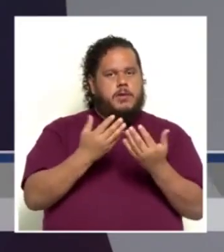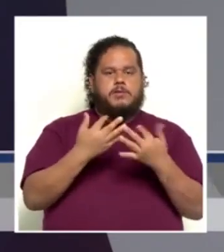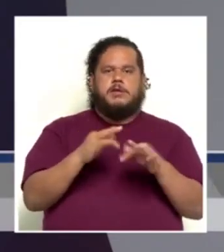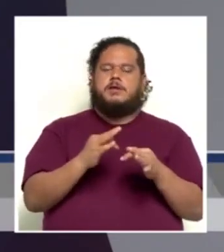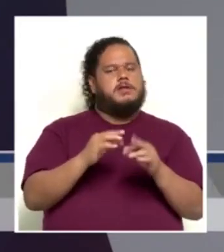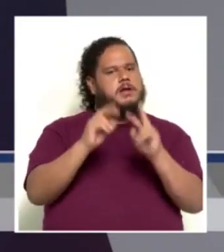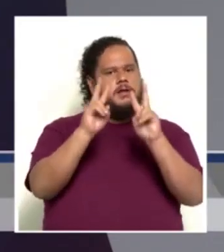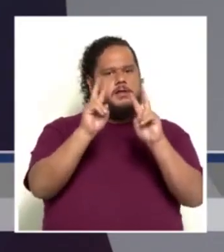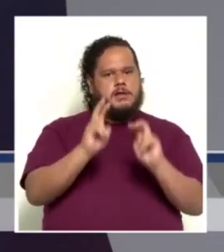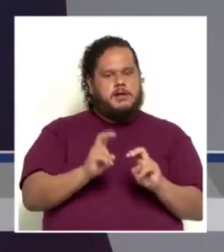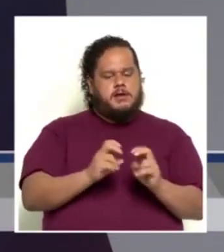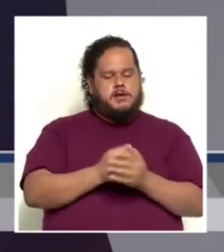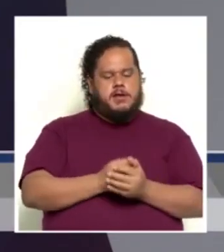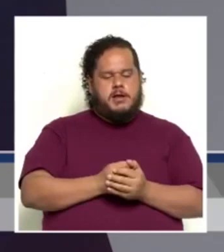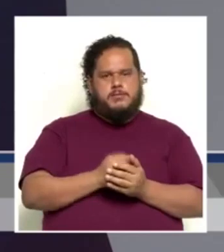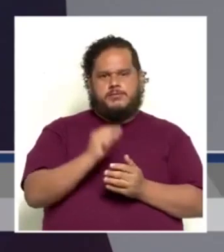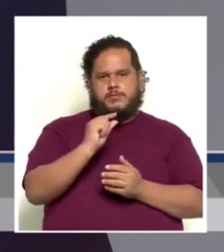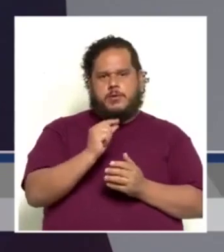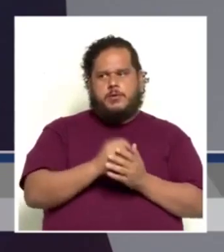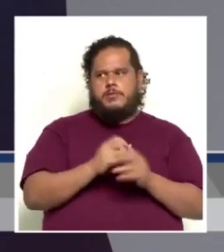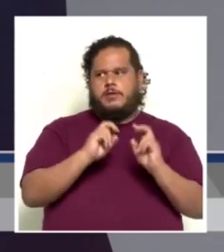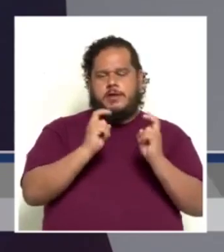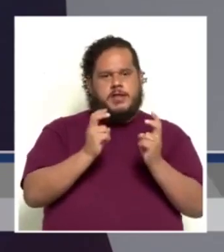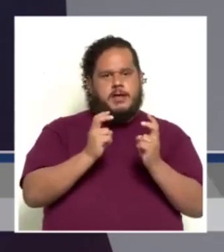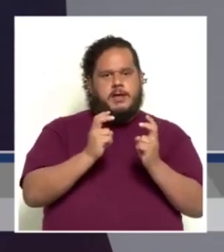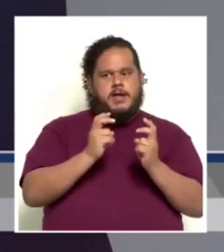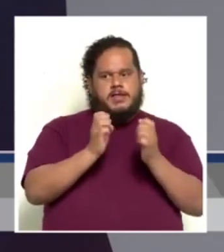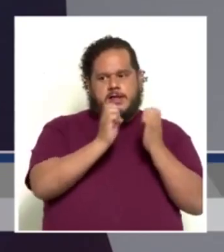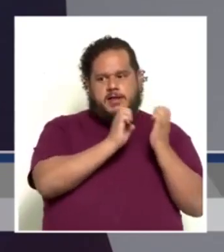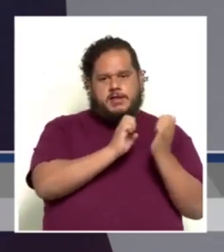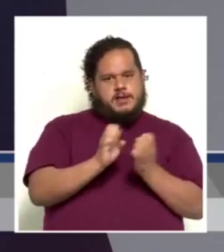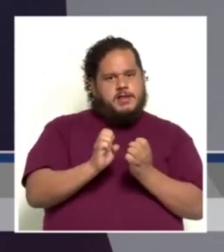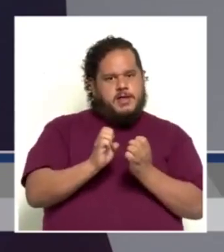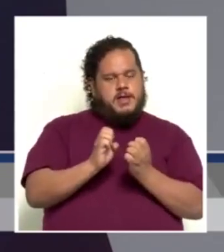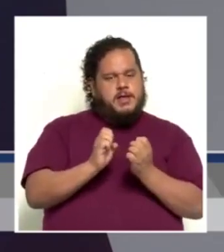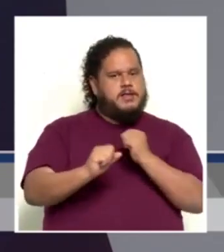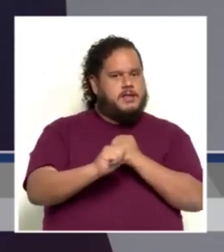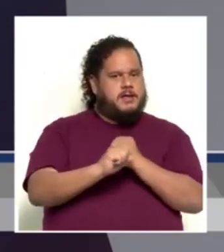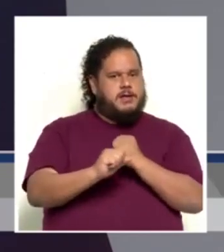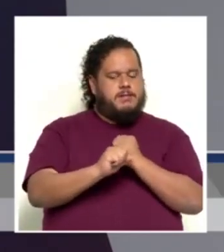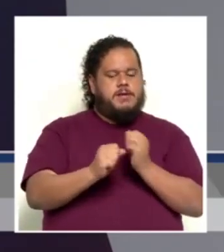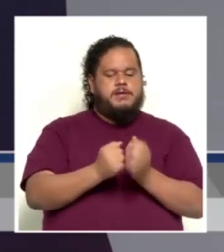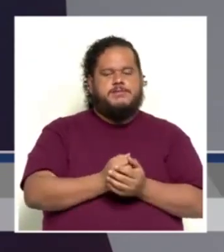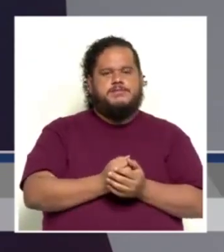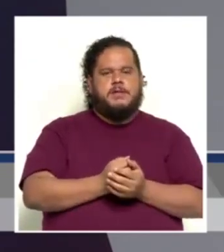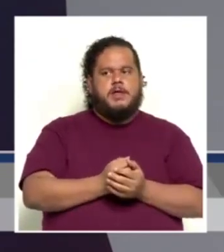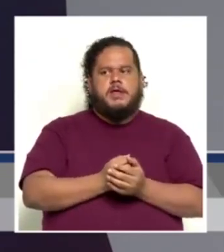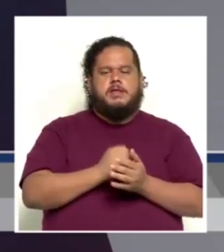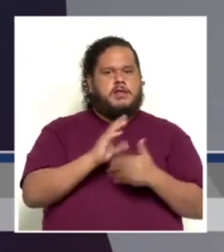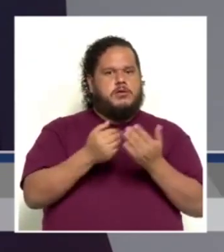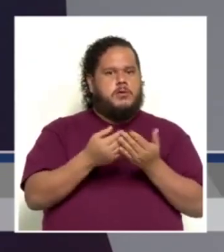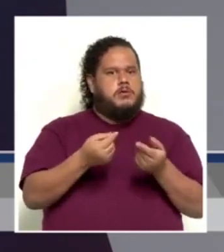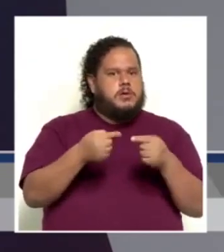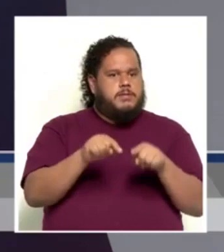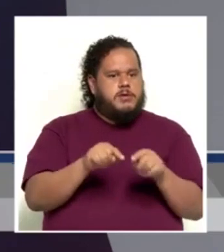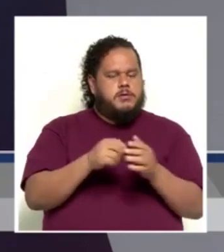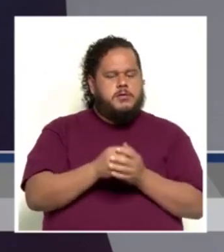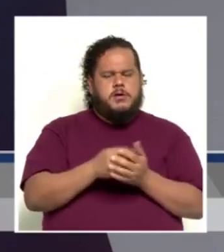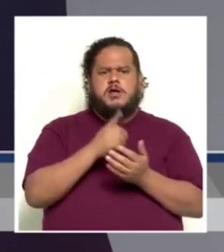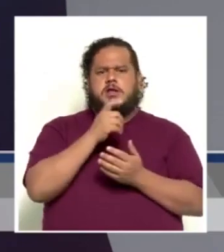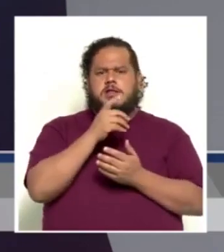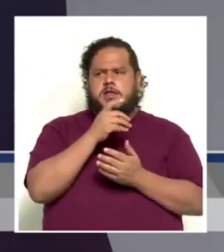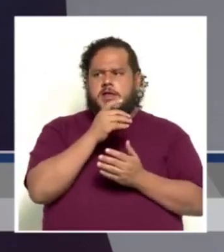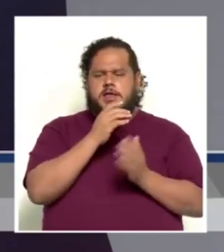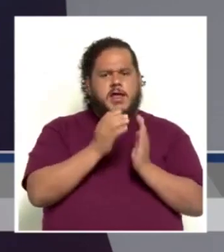de analizar un poco el tema de las estrategias de campaña, de lo que pasó, de a quién le